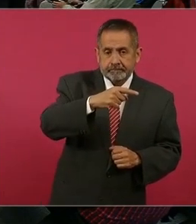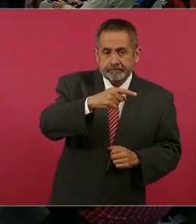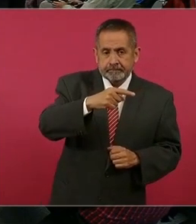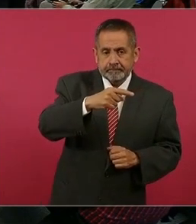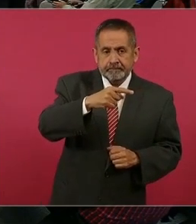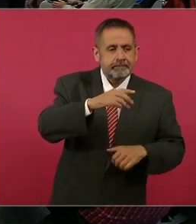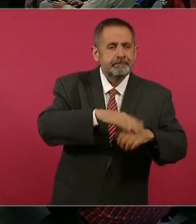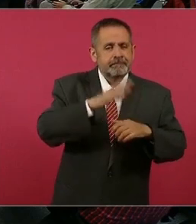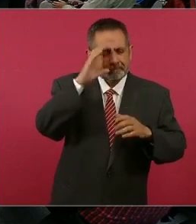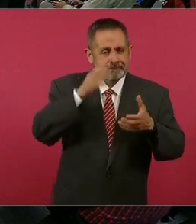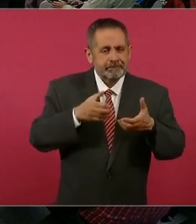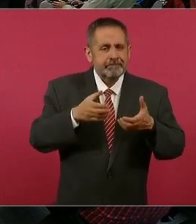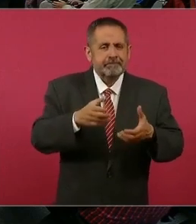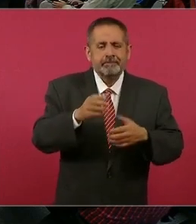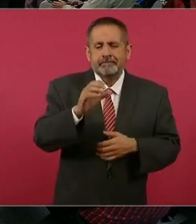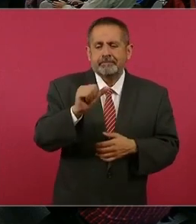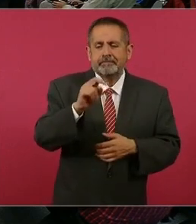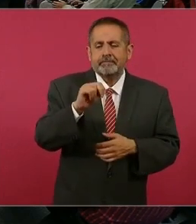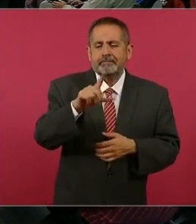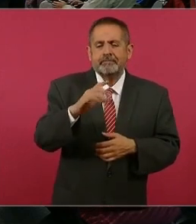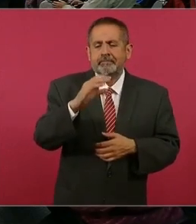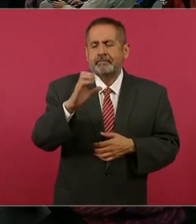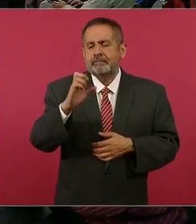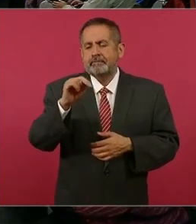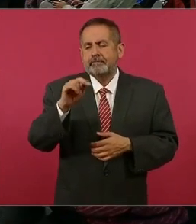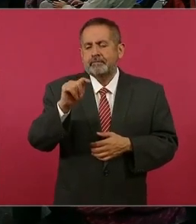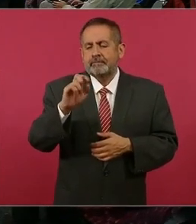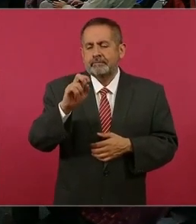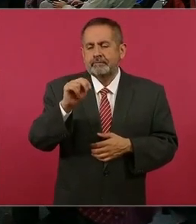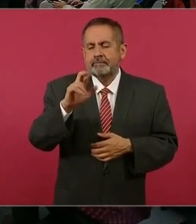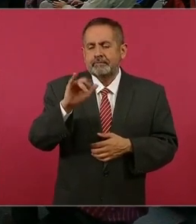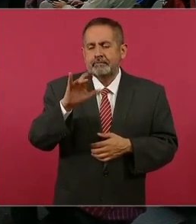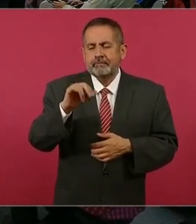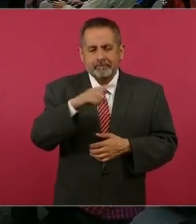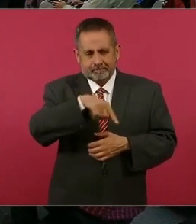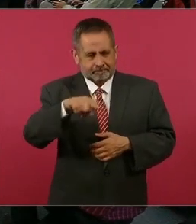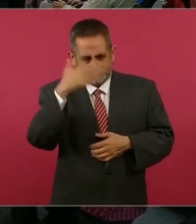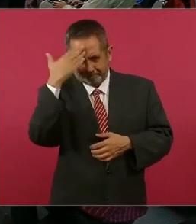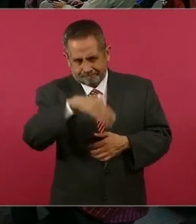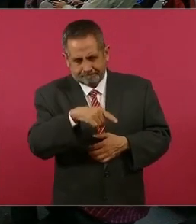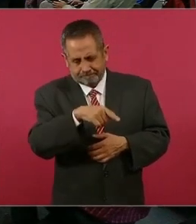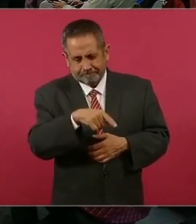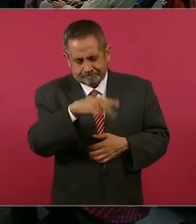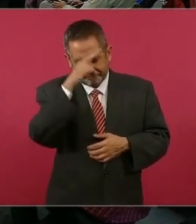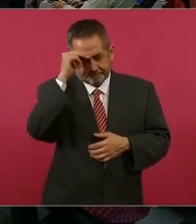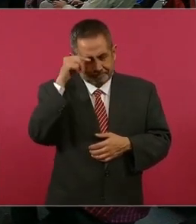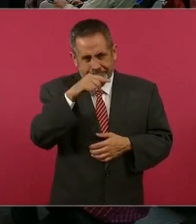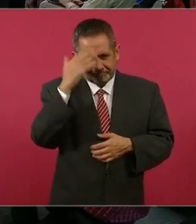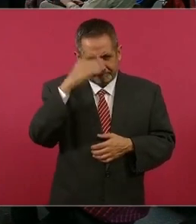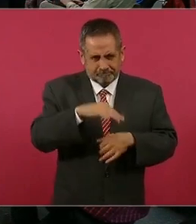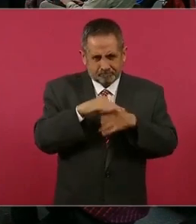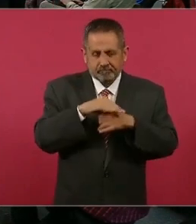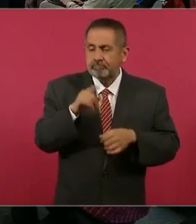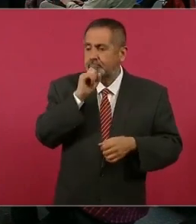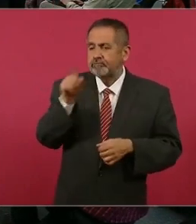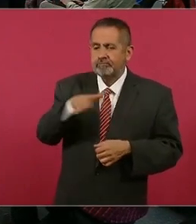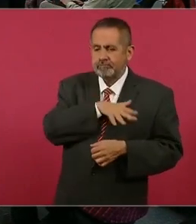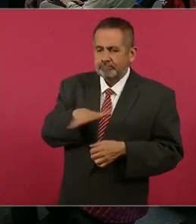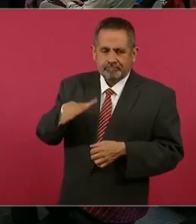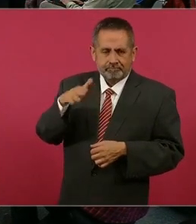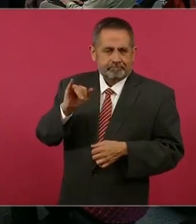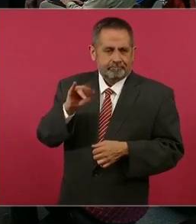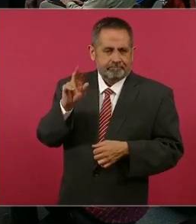el llamado Canal Centenario, los de Nayarit lo saben, ¿sí? Y aquí el general